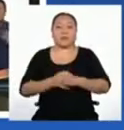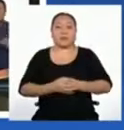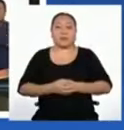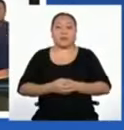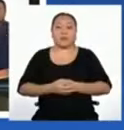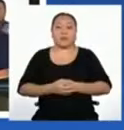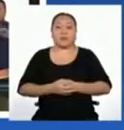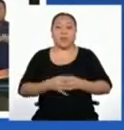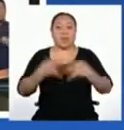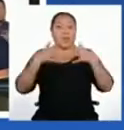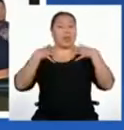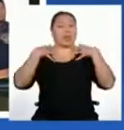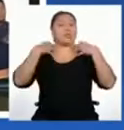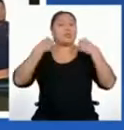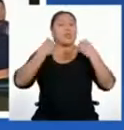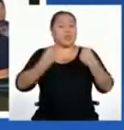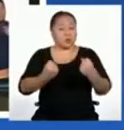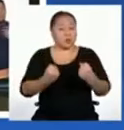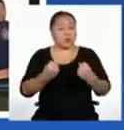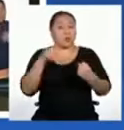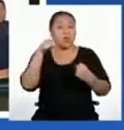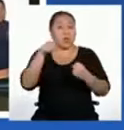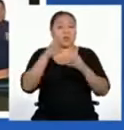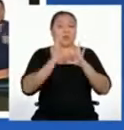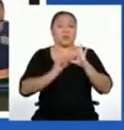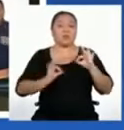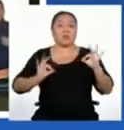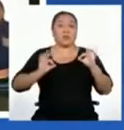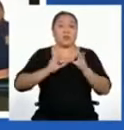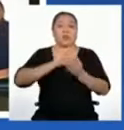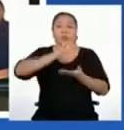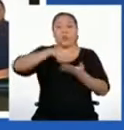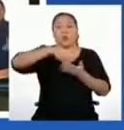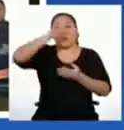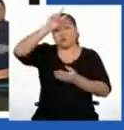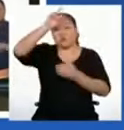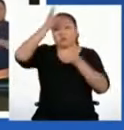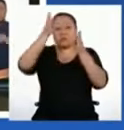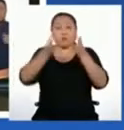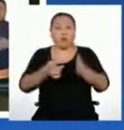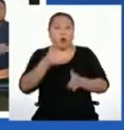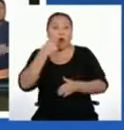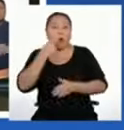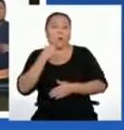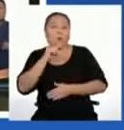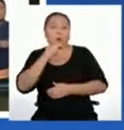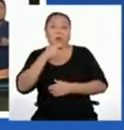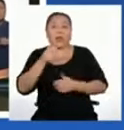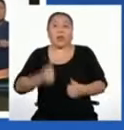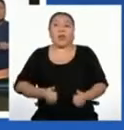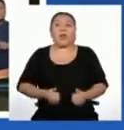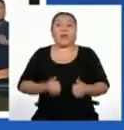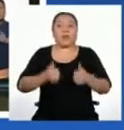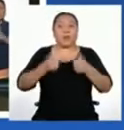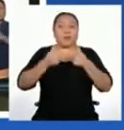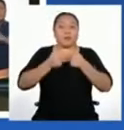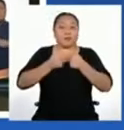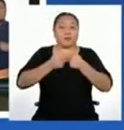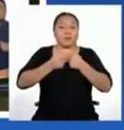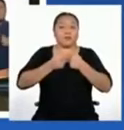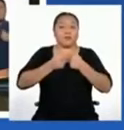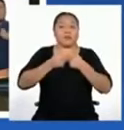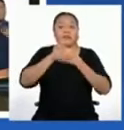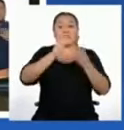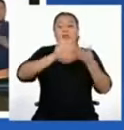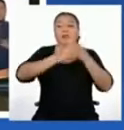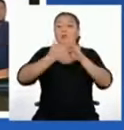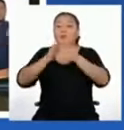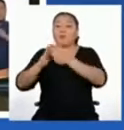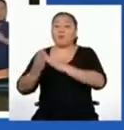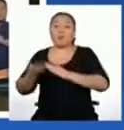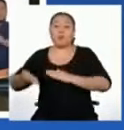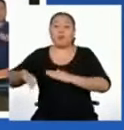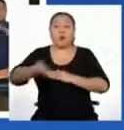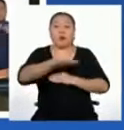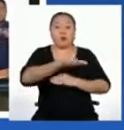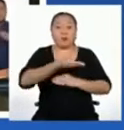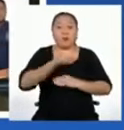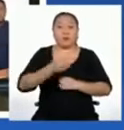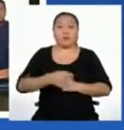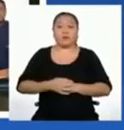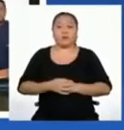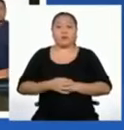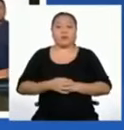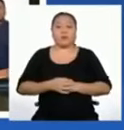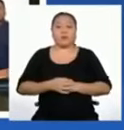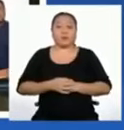es la salud de los peruanos y peruanas, es la vida de su población.